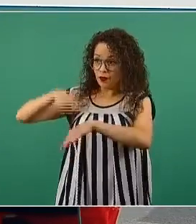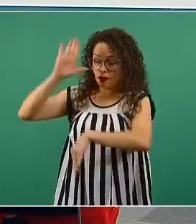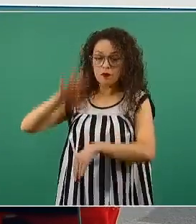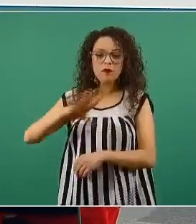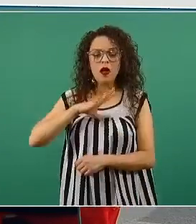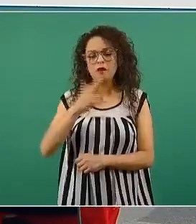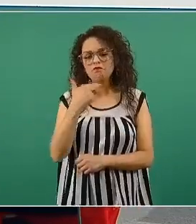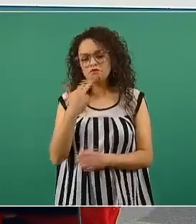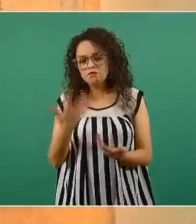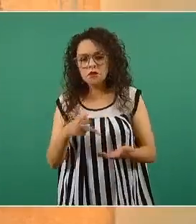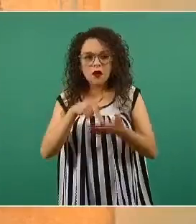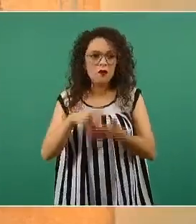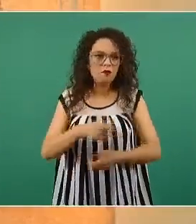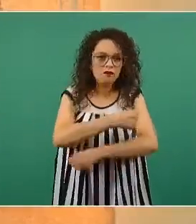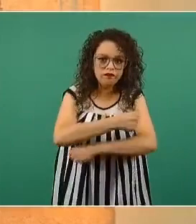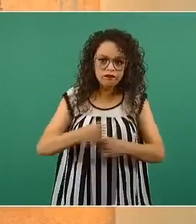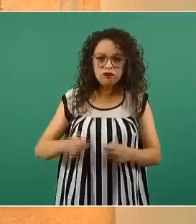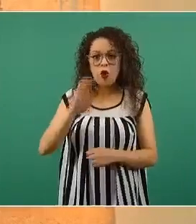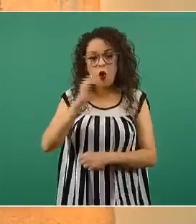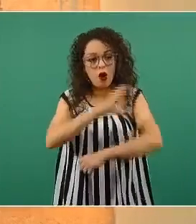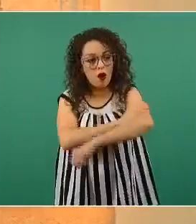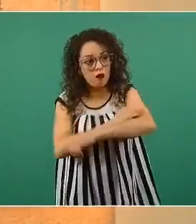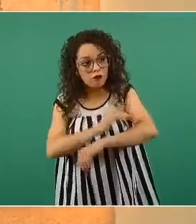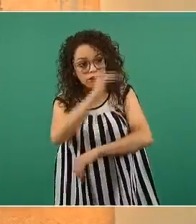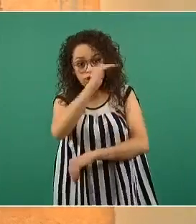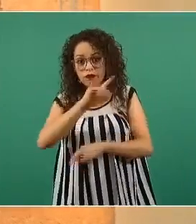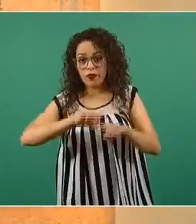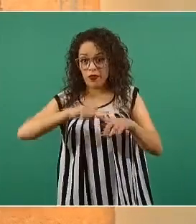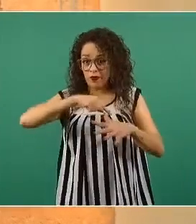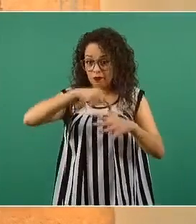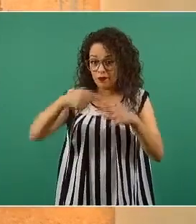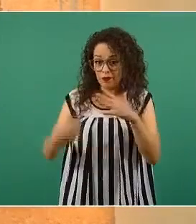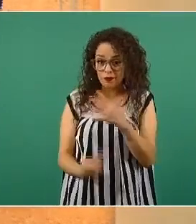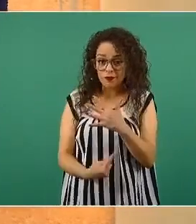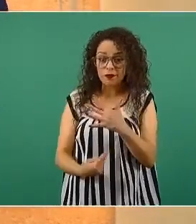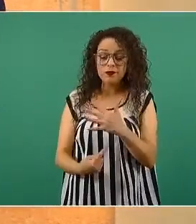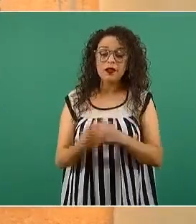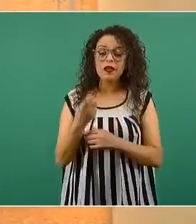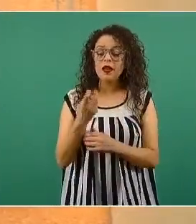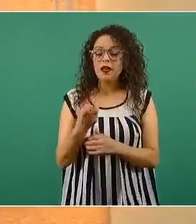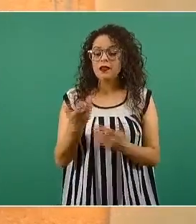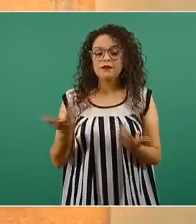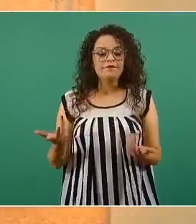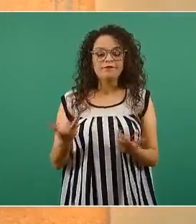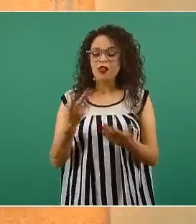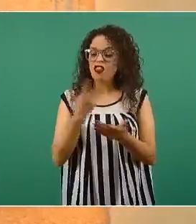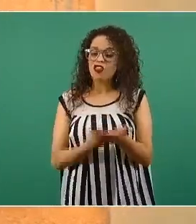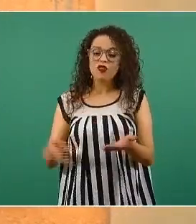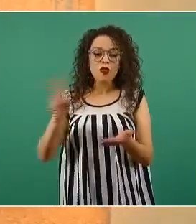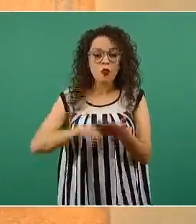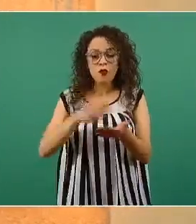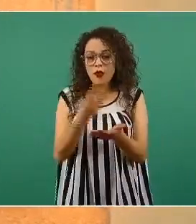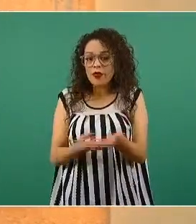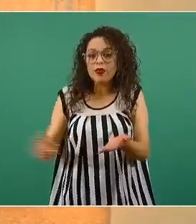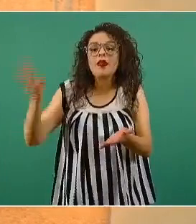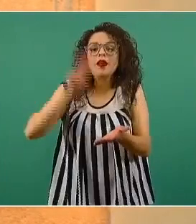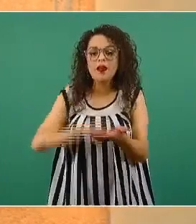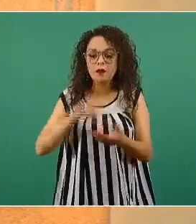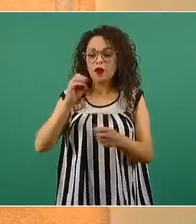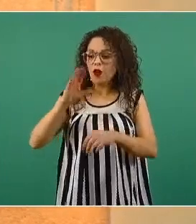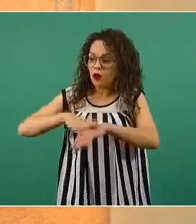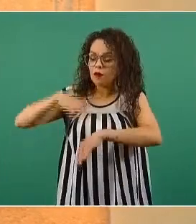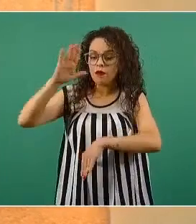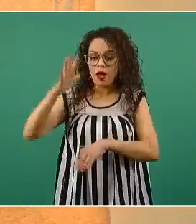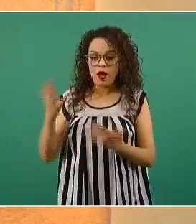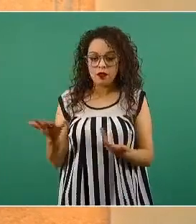tiene sobrepeso, es hipertensa, etcétera, su incremento es hasta el doble o el triple más de que si